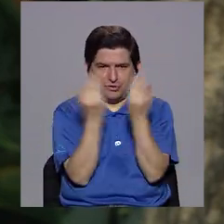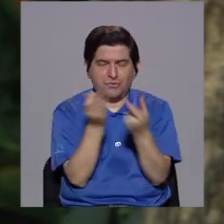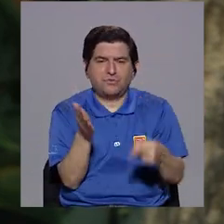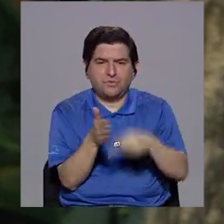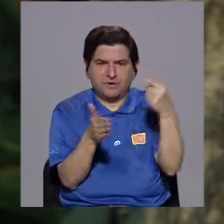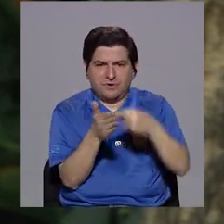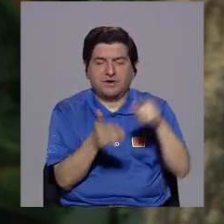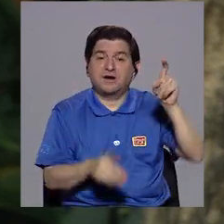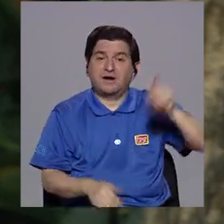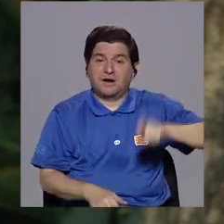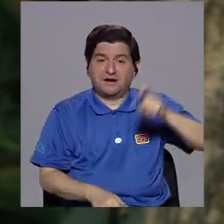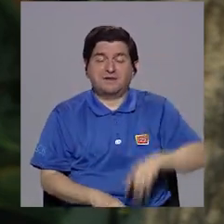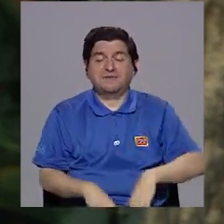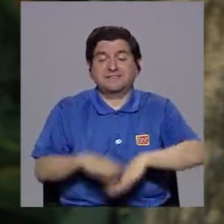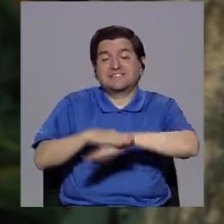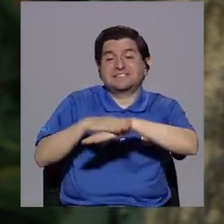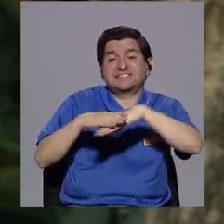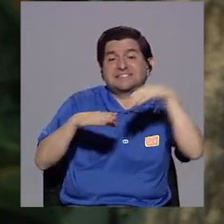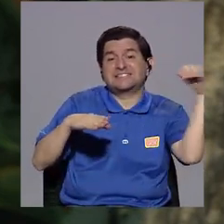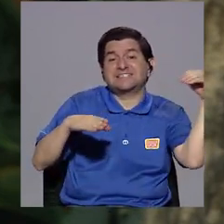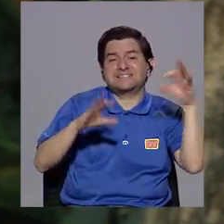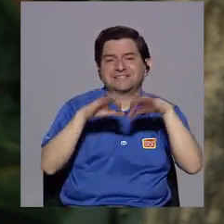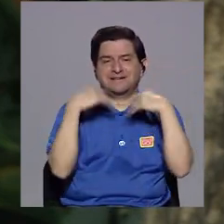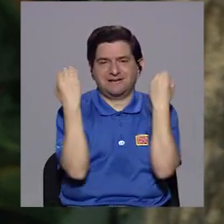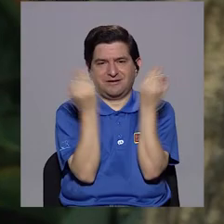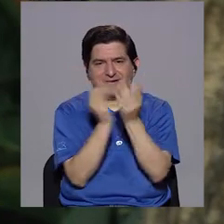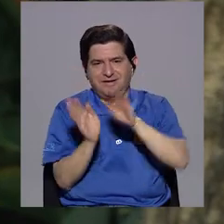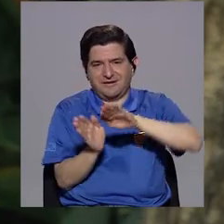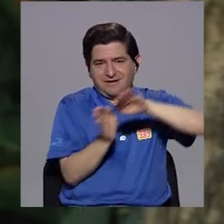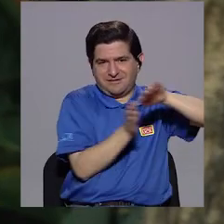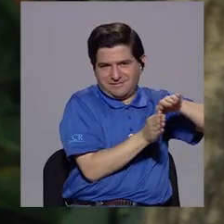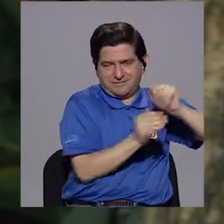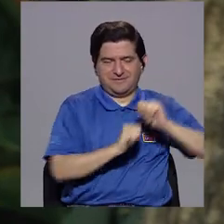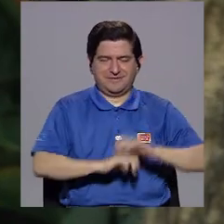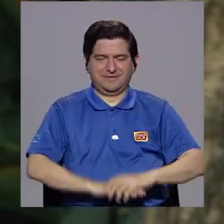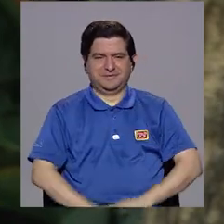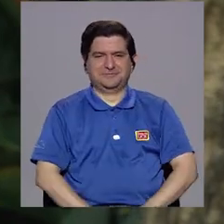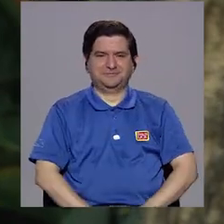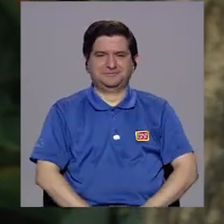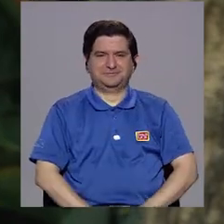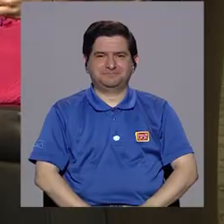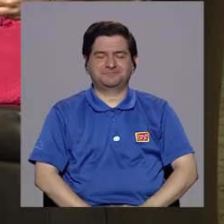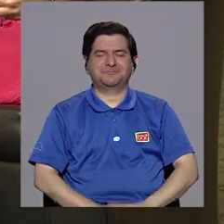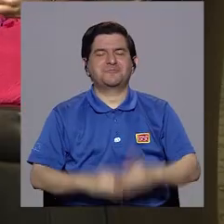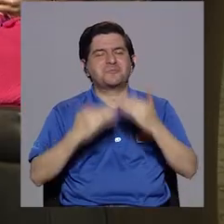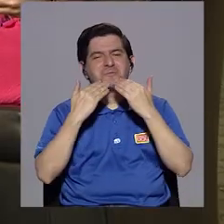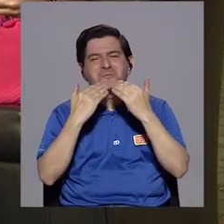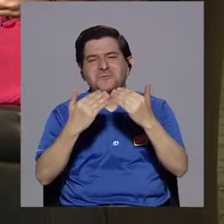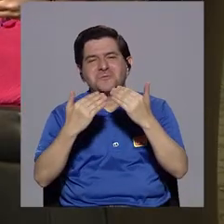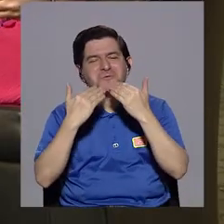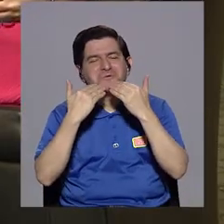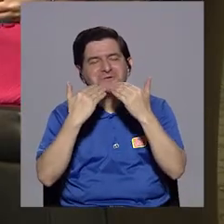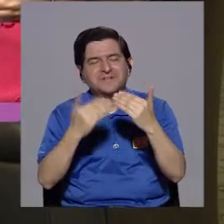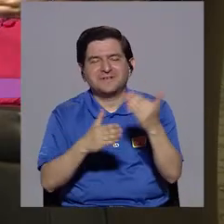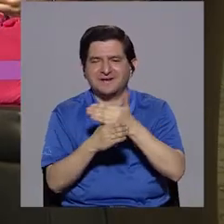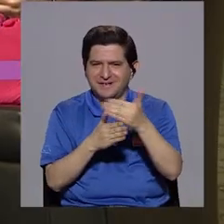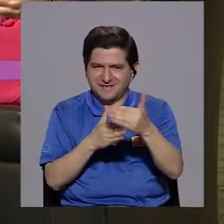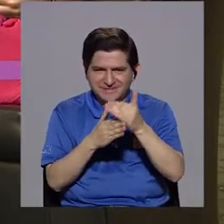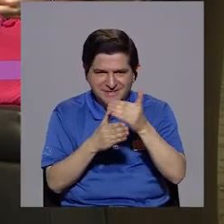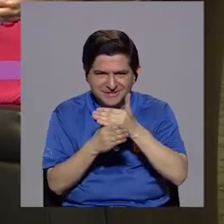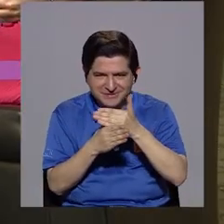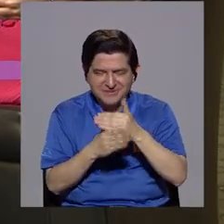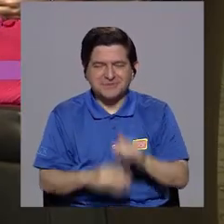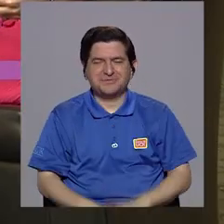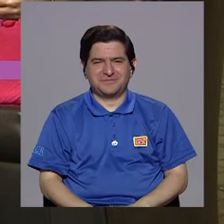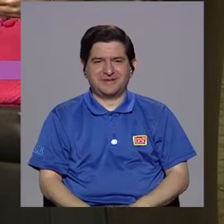familia. A veces más bien se requiere sacar a la familia. A la familia. Ok, genial. Muchísimas gracias por compartir